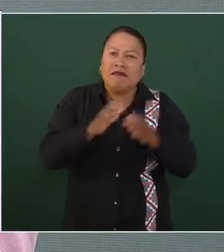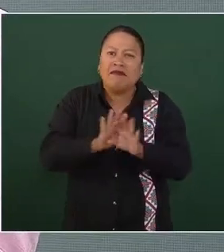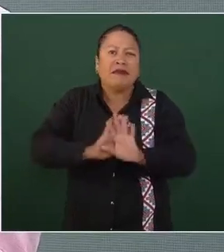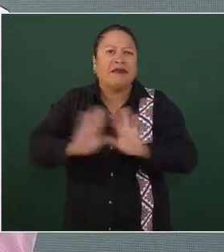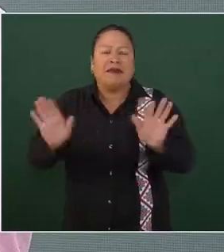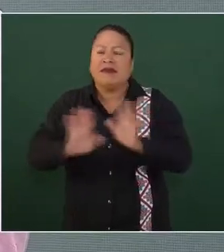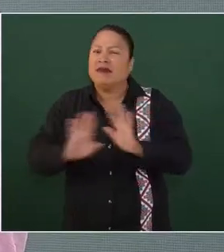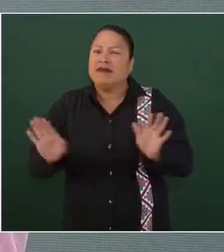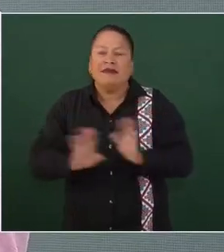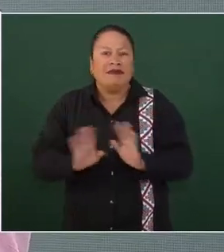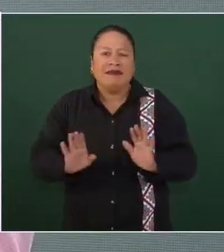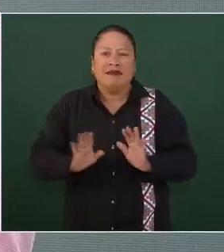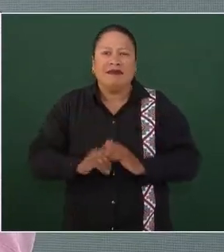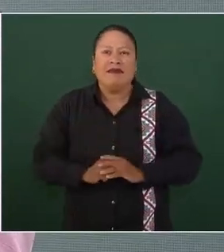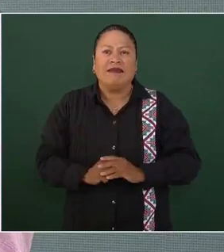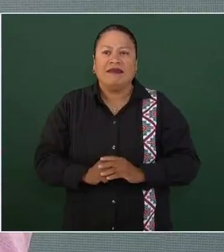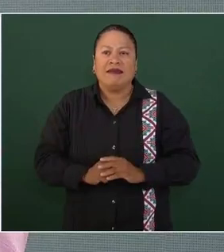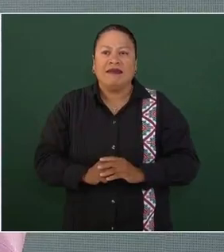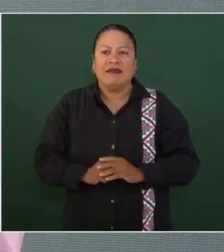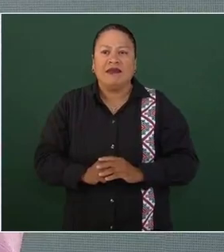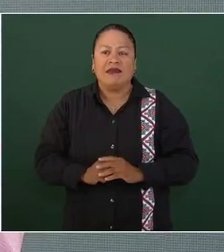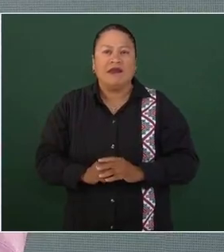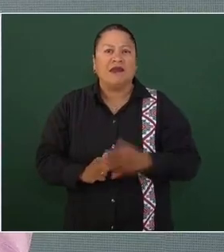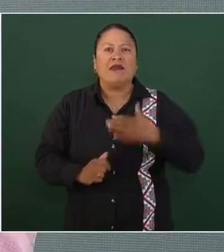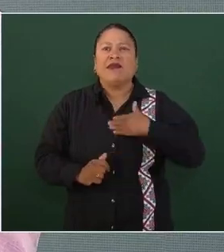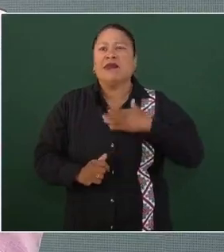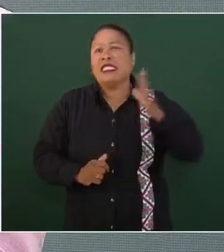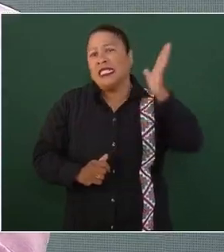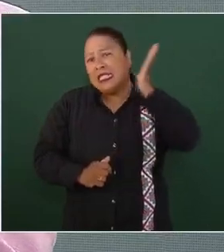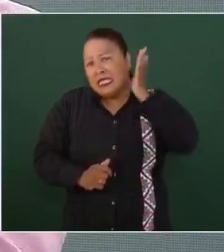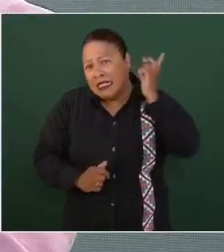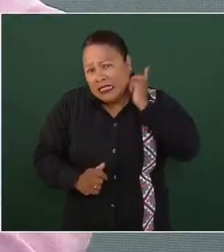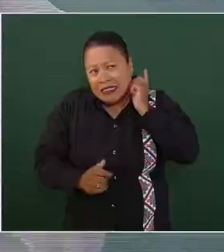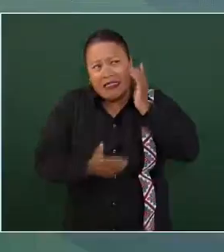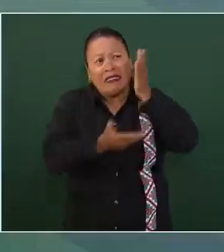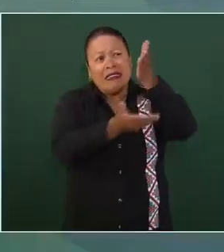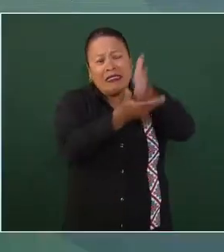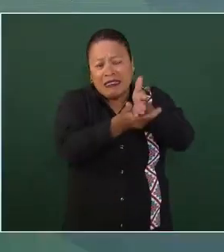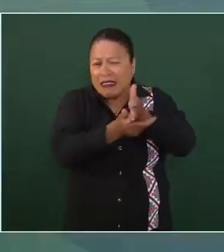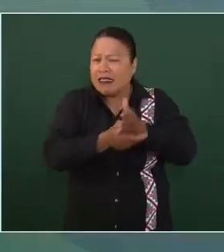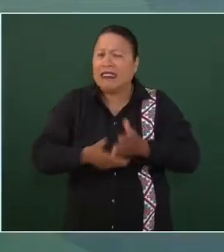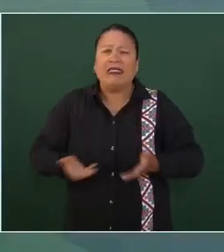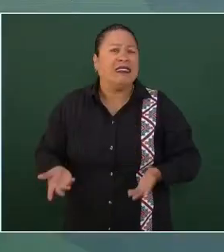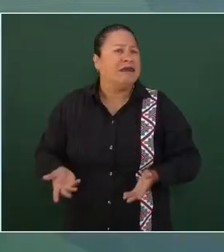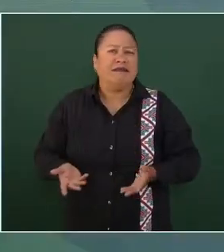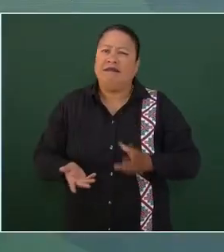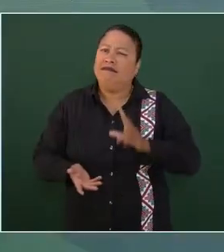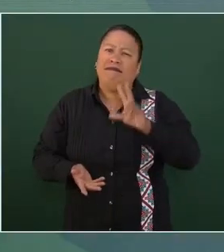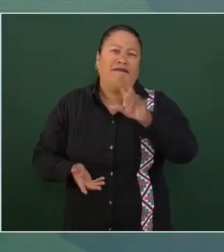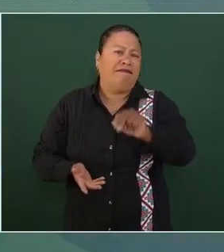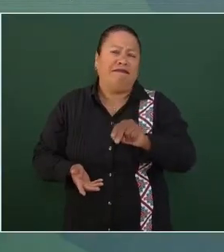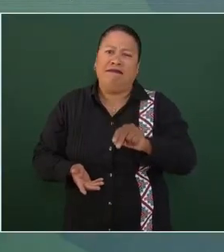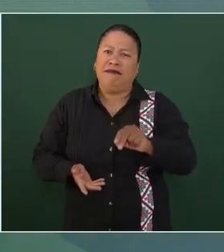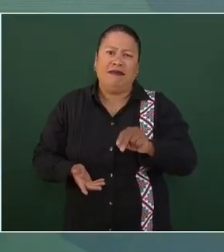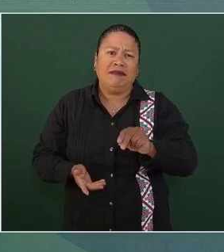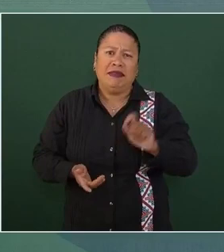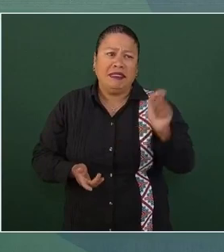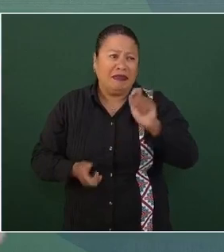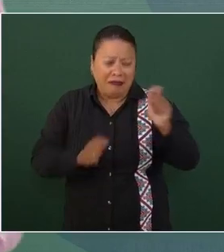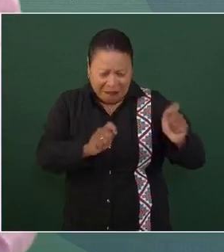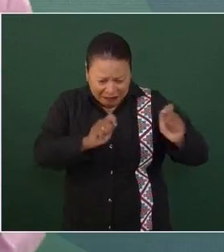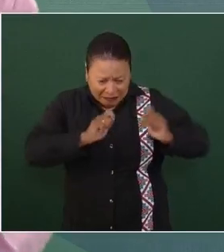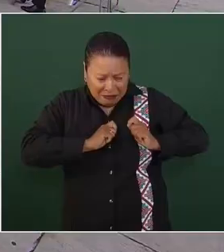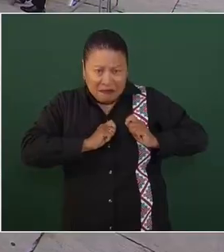ni voy a ir a congresos ni voy a aceptar ningún